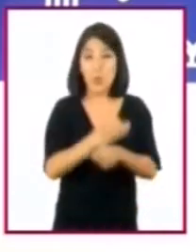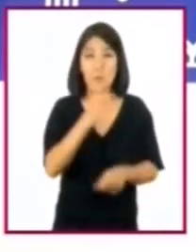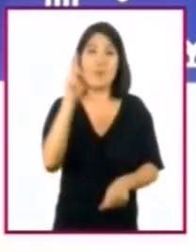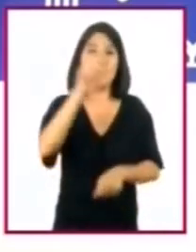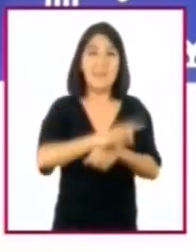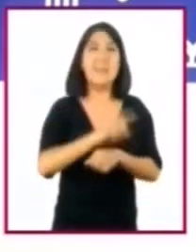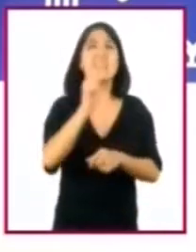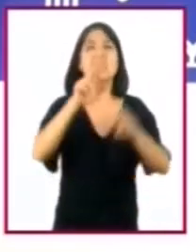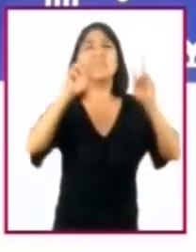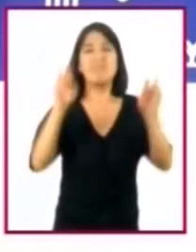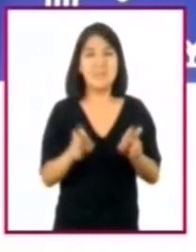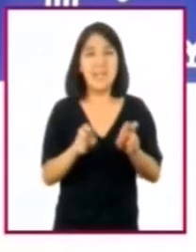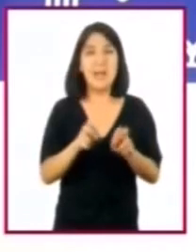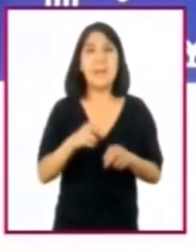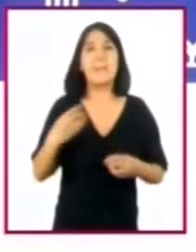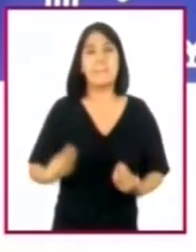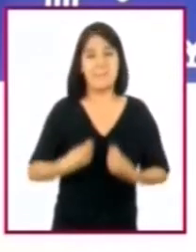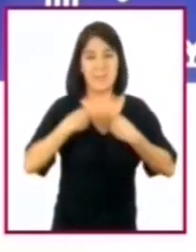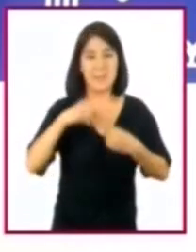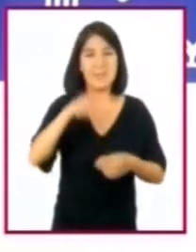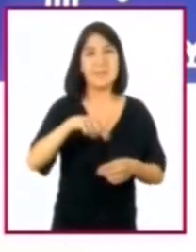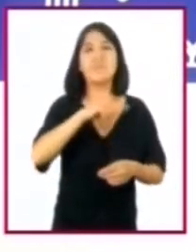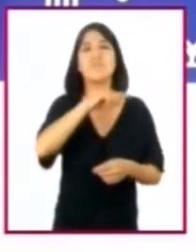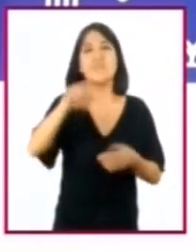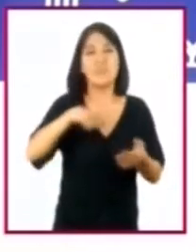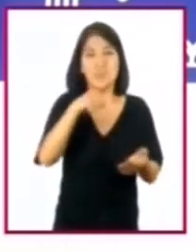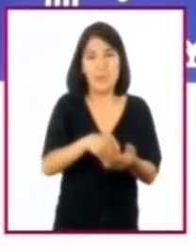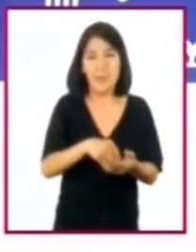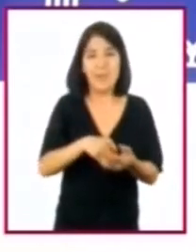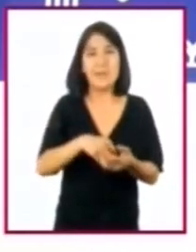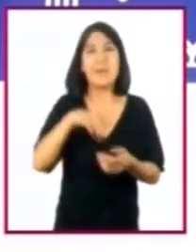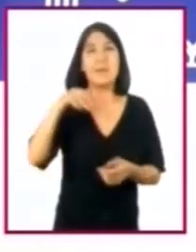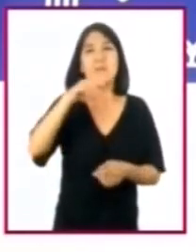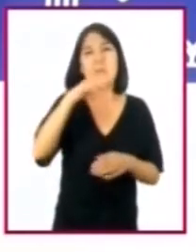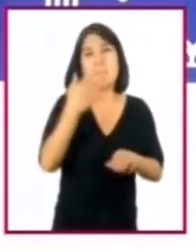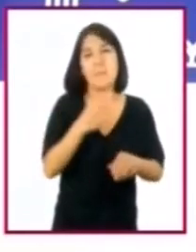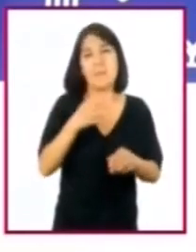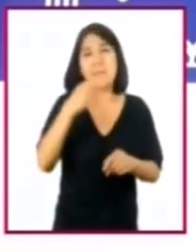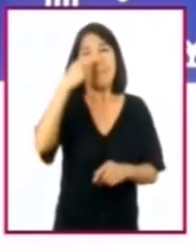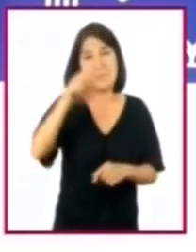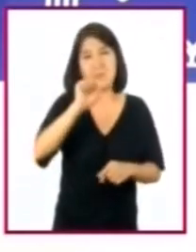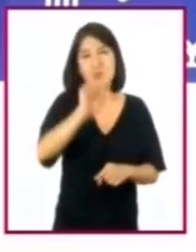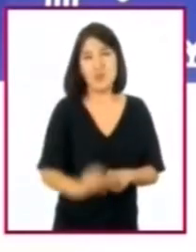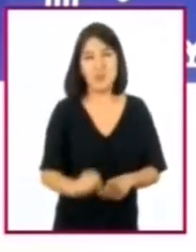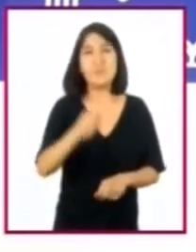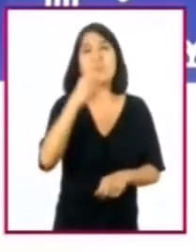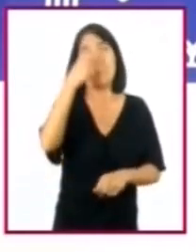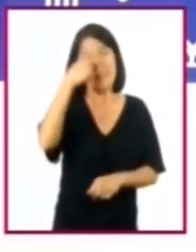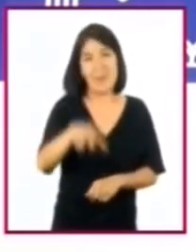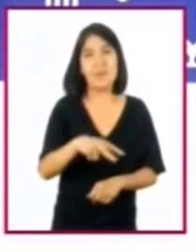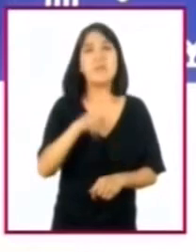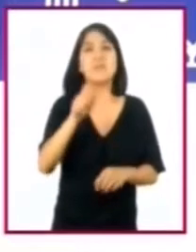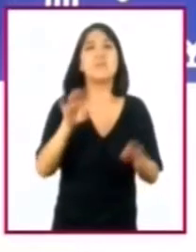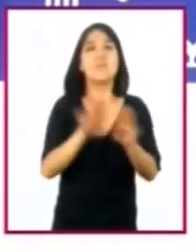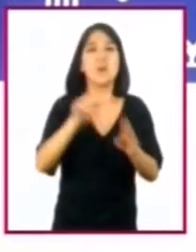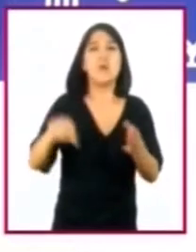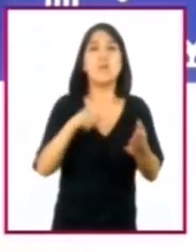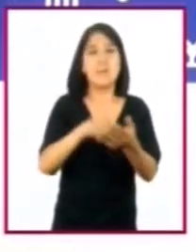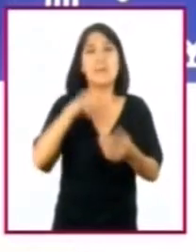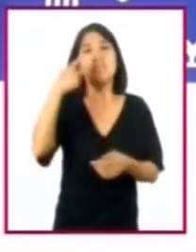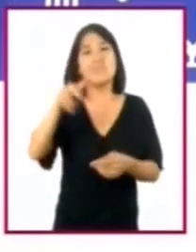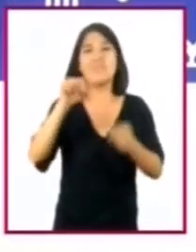un tema relacionado con la vida urbana en Mesoamérica y cómo podemos conocerlo a través de diferentes vestigios